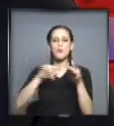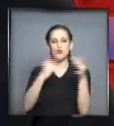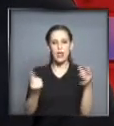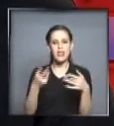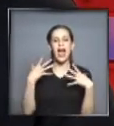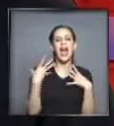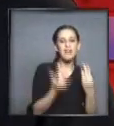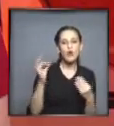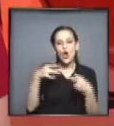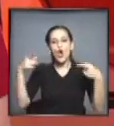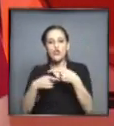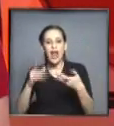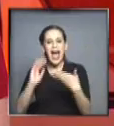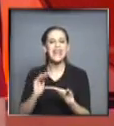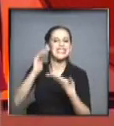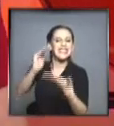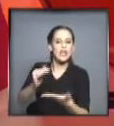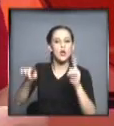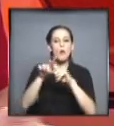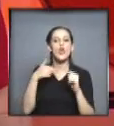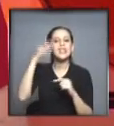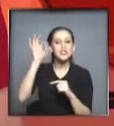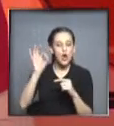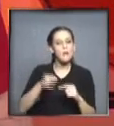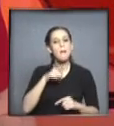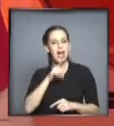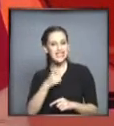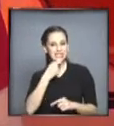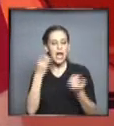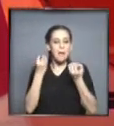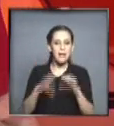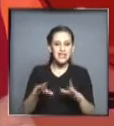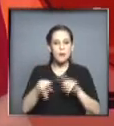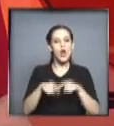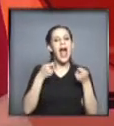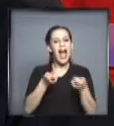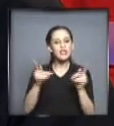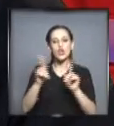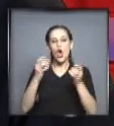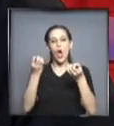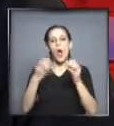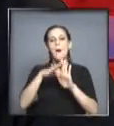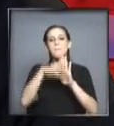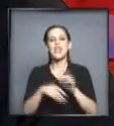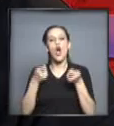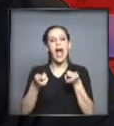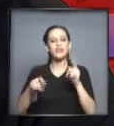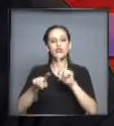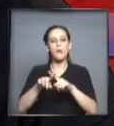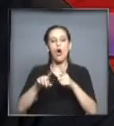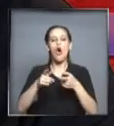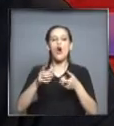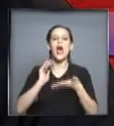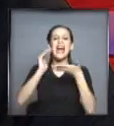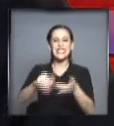o en contra de la asignación universal por hijo? La asignación universal por hijo nos parece que si vamos a empezar a recortar gastos, no vamos a empezar por la asignación universal por hijo. Gasto, hay que recortar gastos.